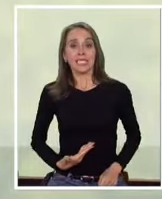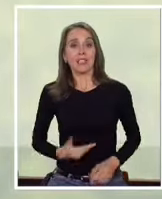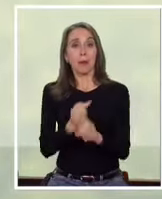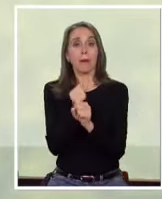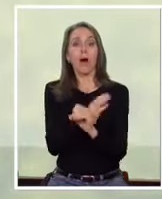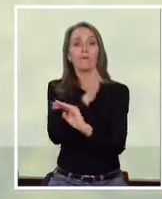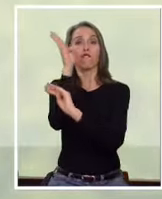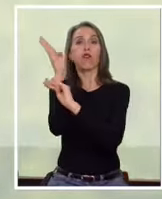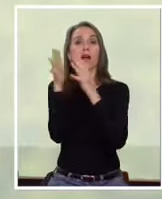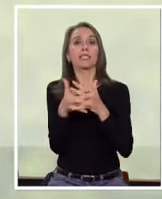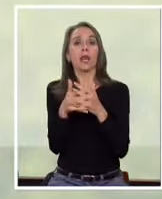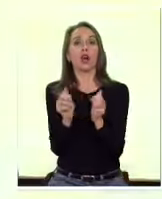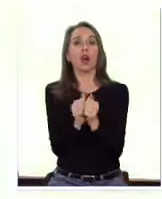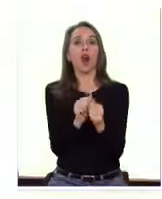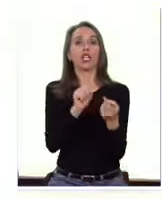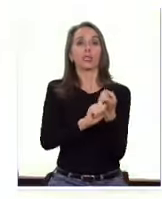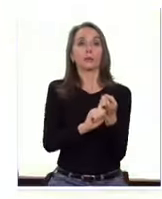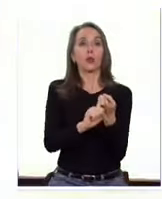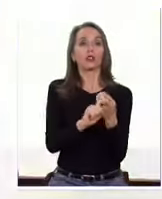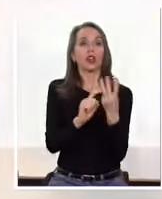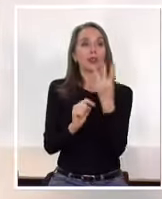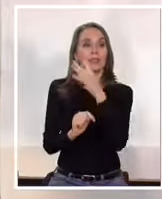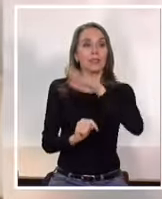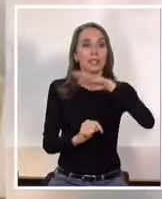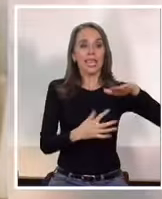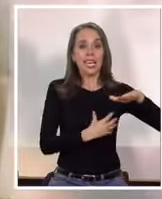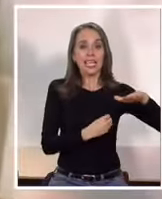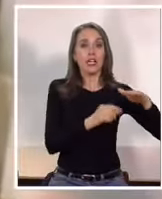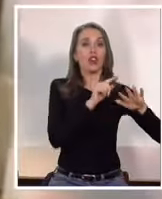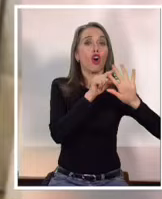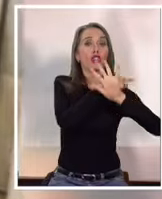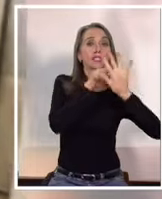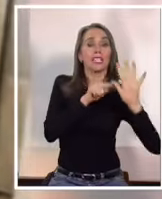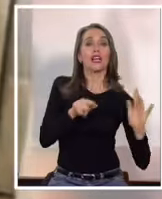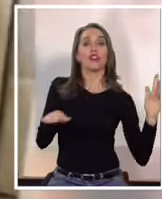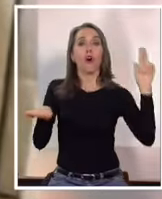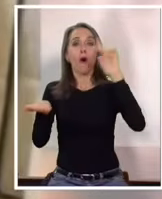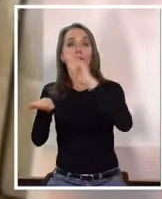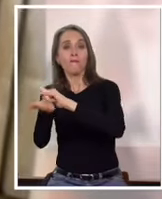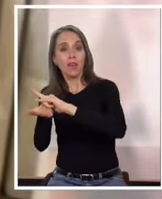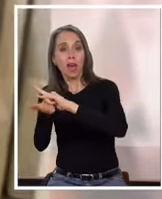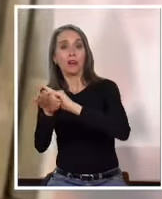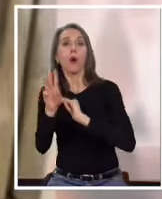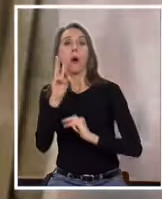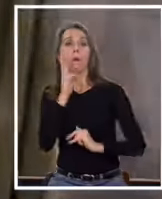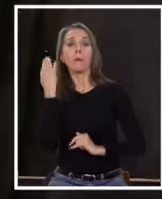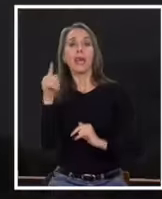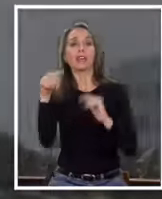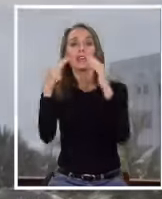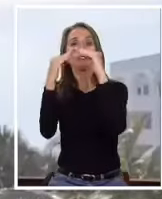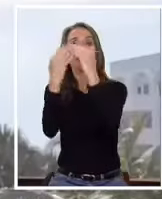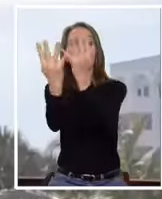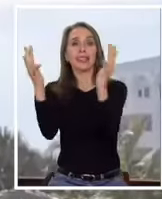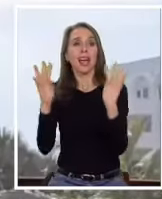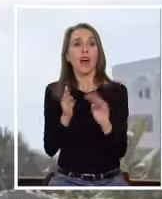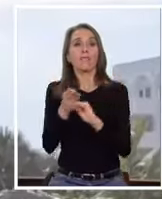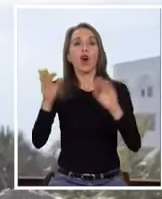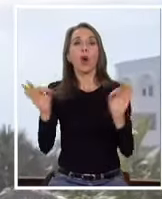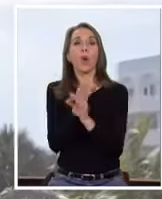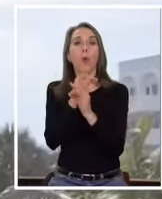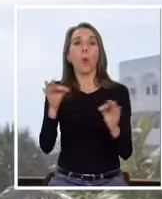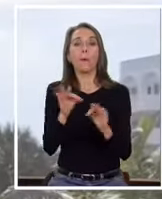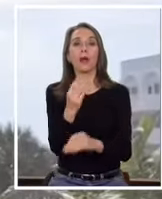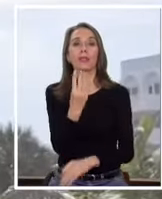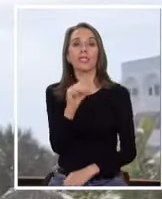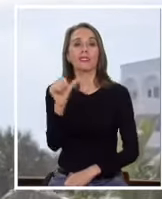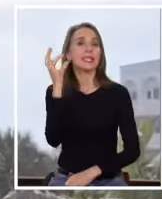Estados Unidos junto a su esposo y 3 hijos. Habían llegado este miércoles al condominio para celebrar su cumpleaños